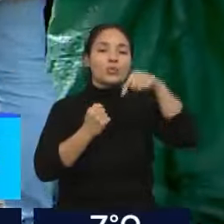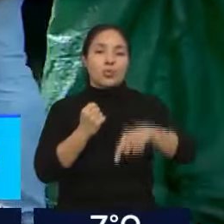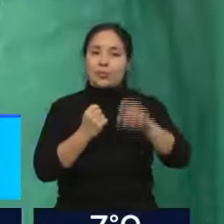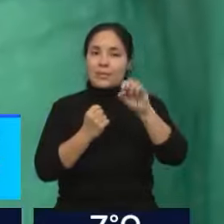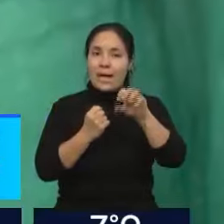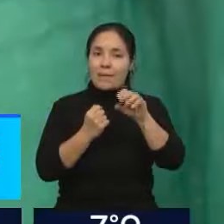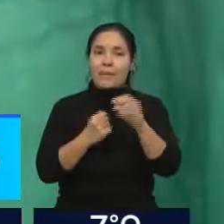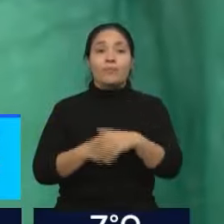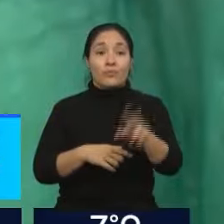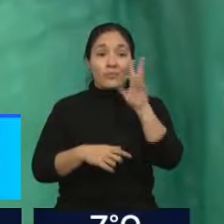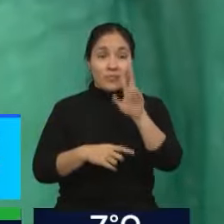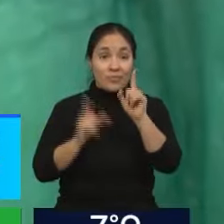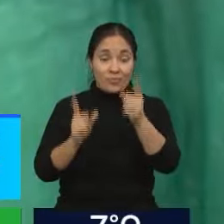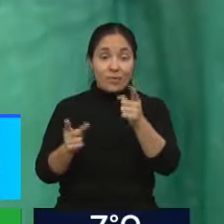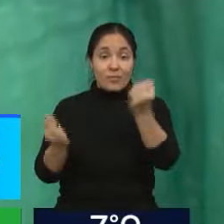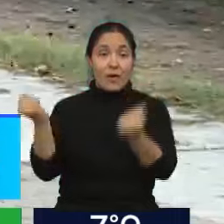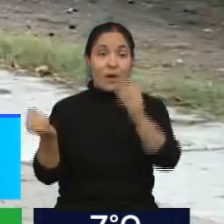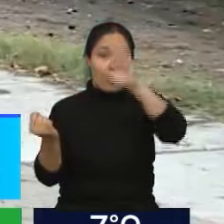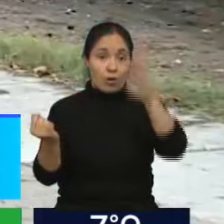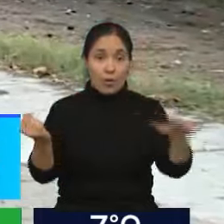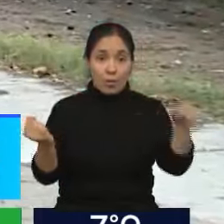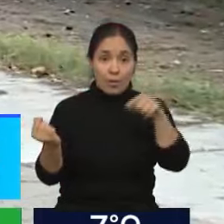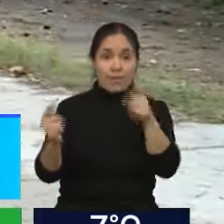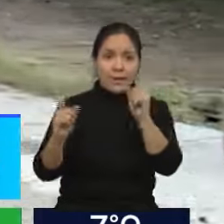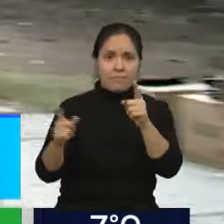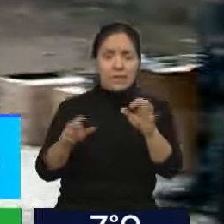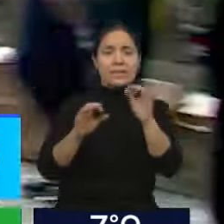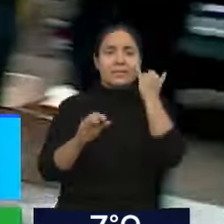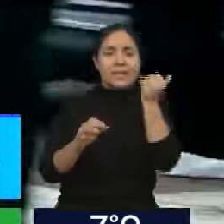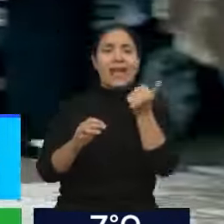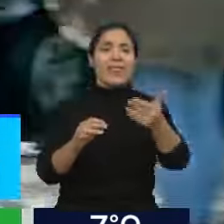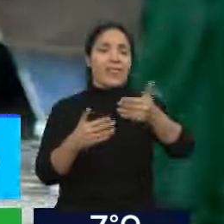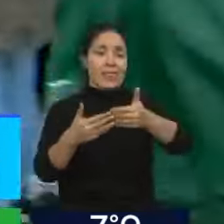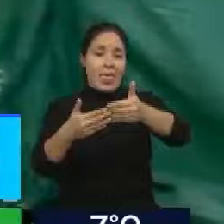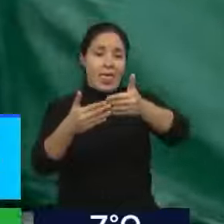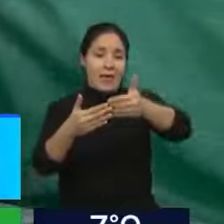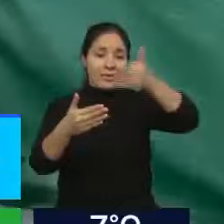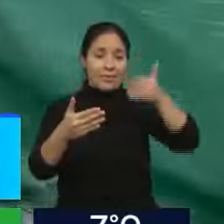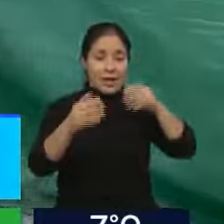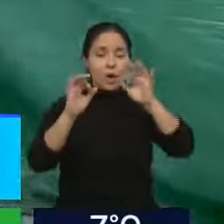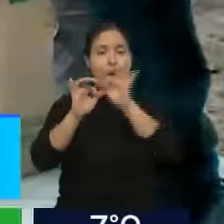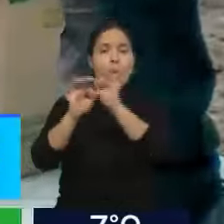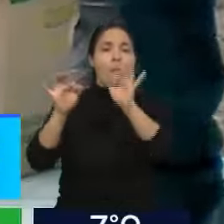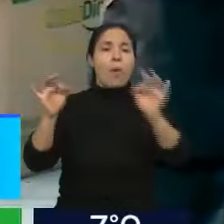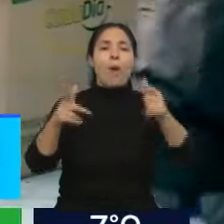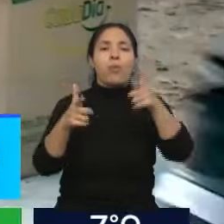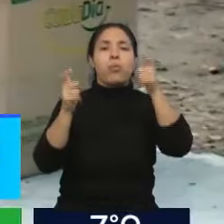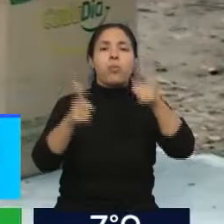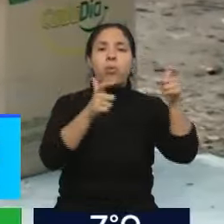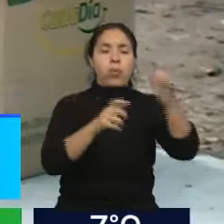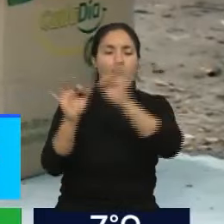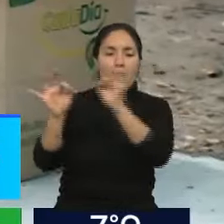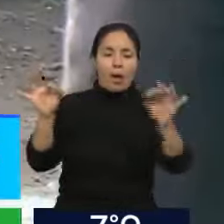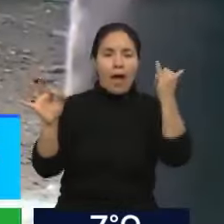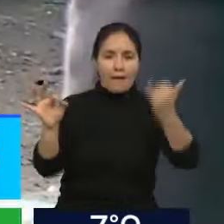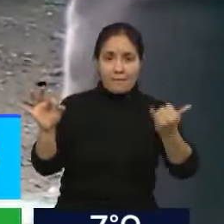es la Renault Duster, que tenía impactos también de balas de goma en su parte posterior de lo que fue la